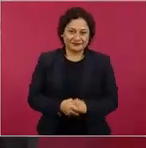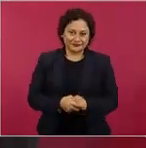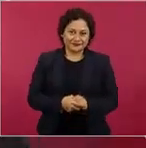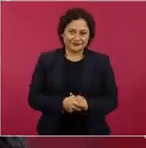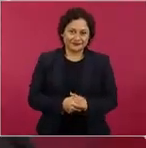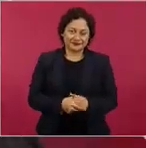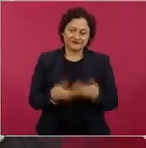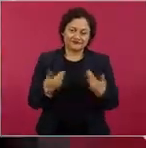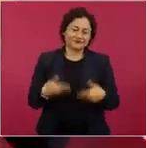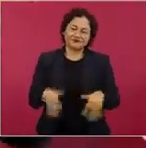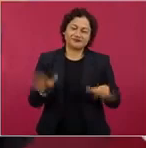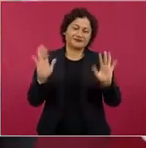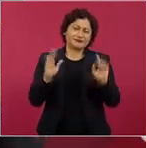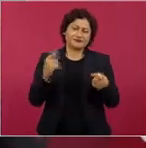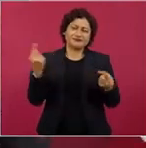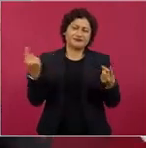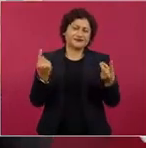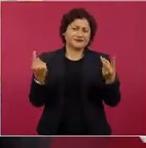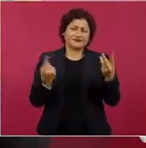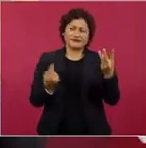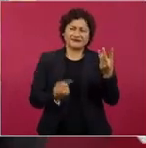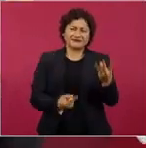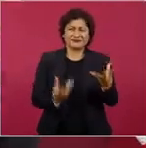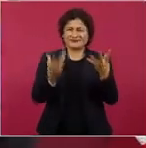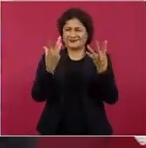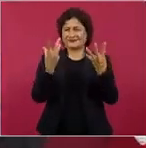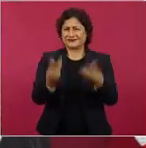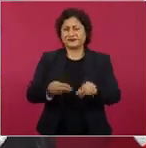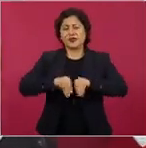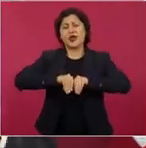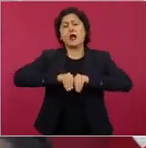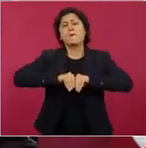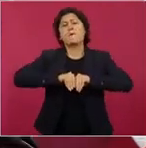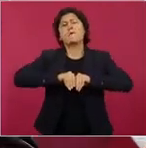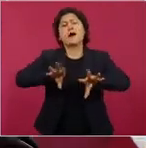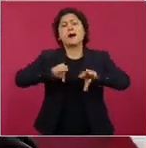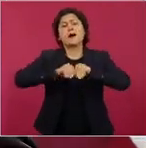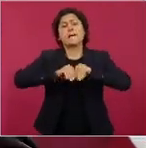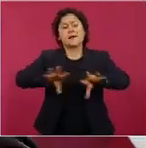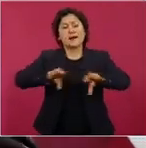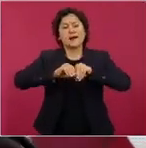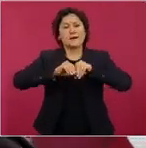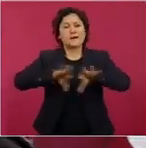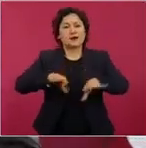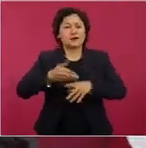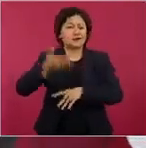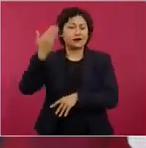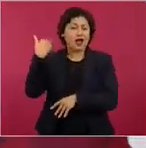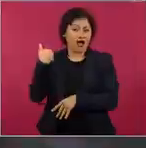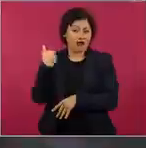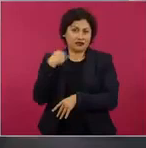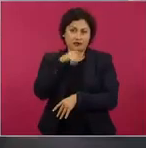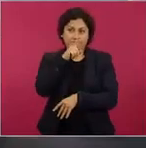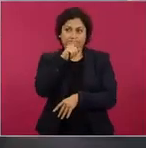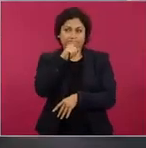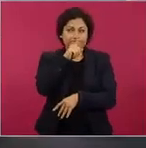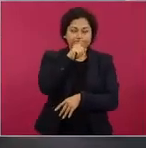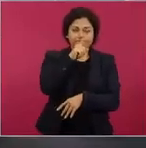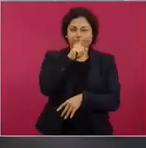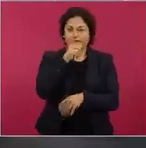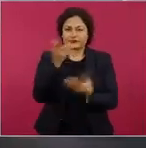pero todo eso sale. Antes no salía. Eran